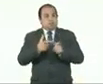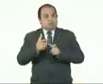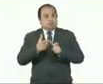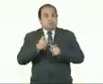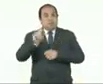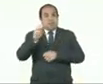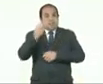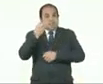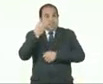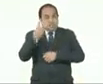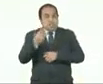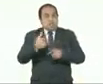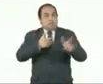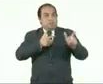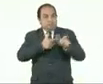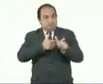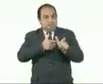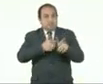13 granadas.